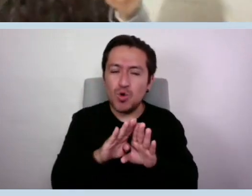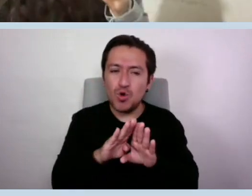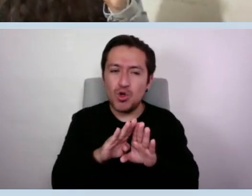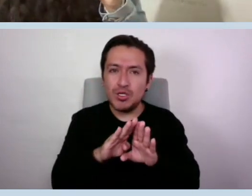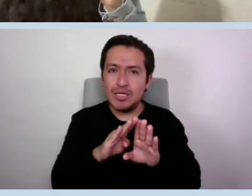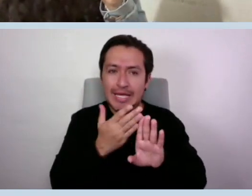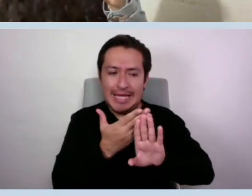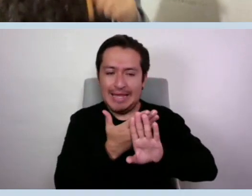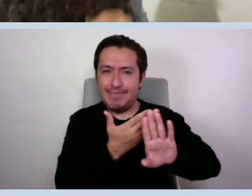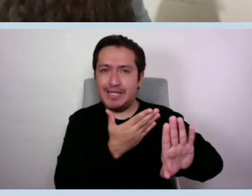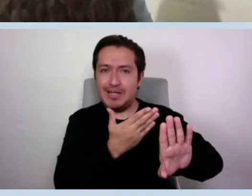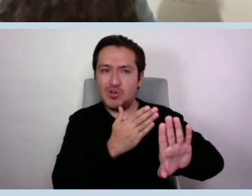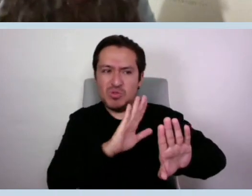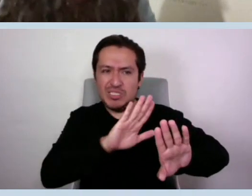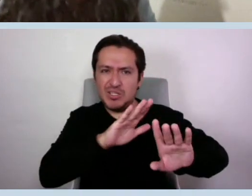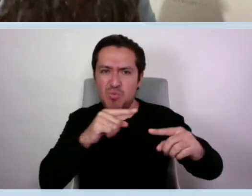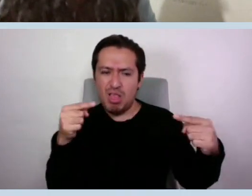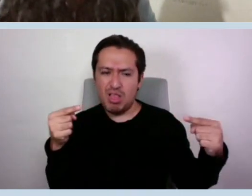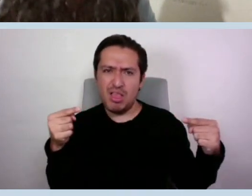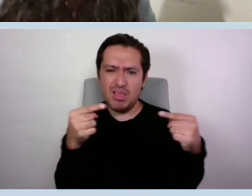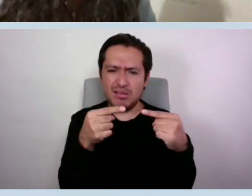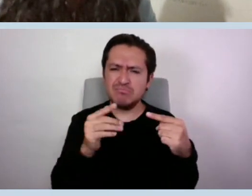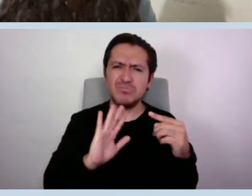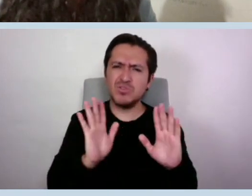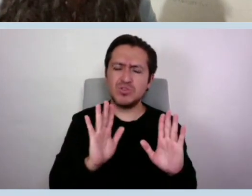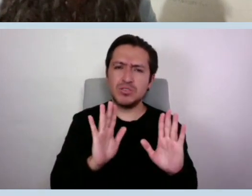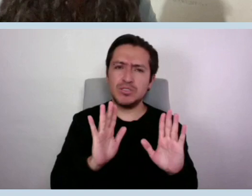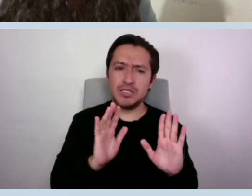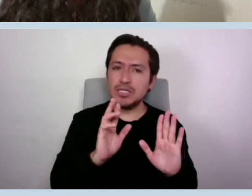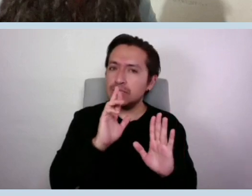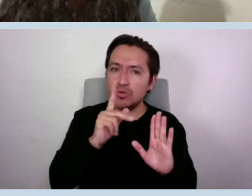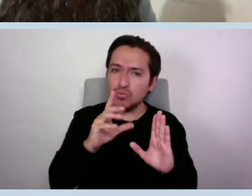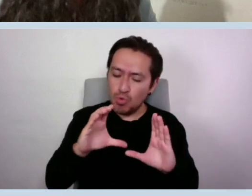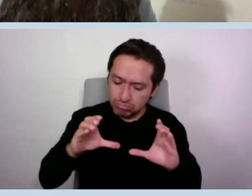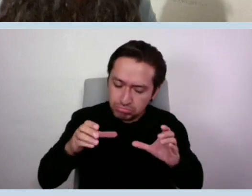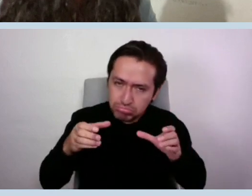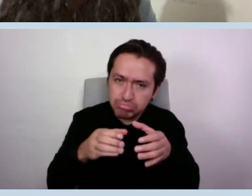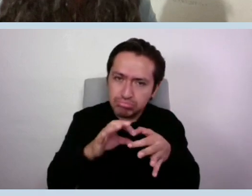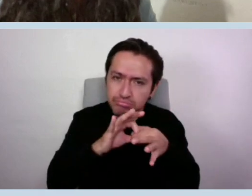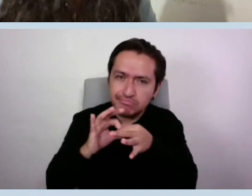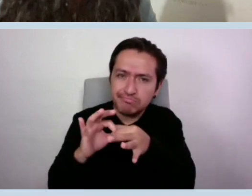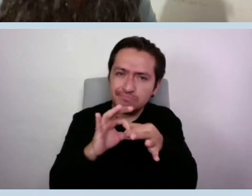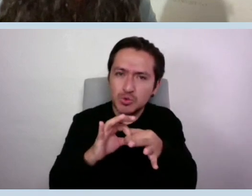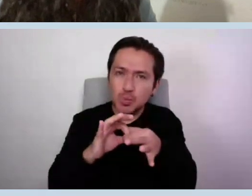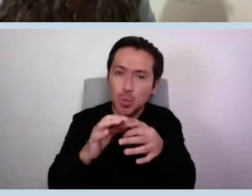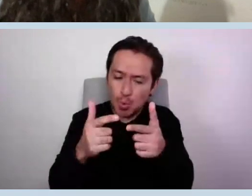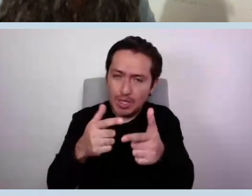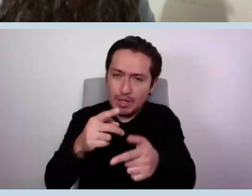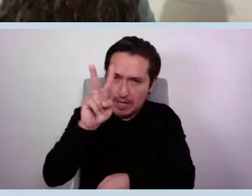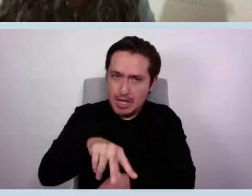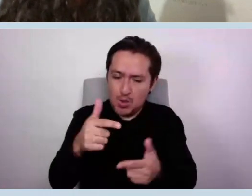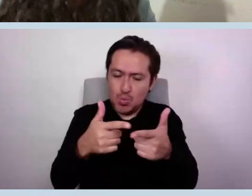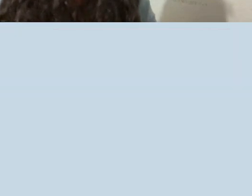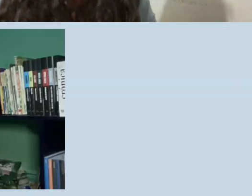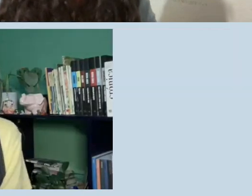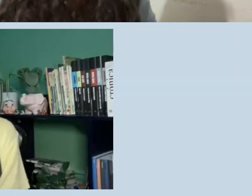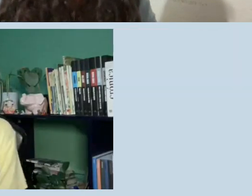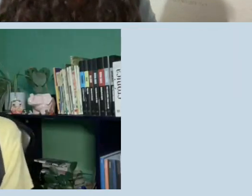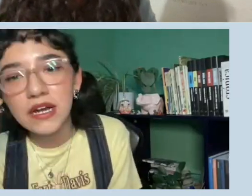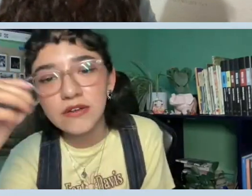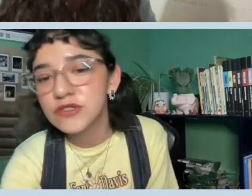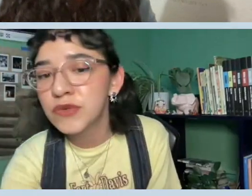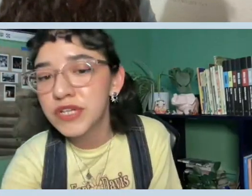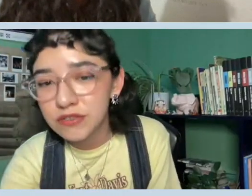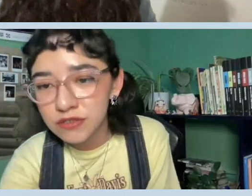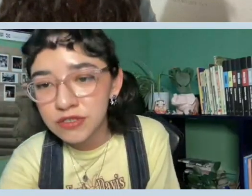importante o necesario de decidir llamarse grupo eso para mí empezó a ser una reflexión que yo incluso me